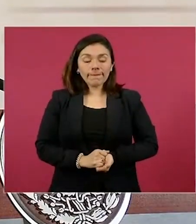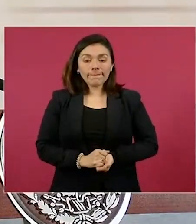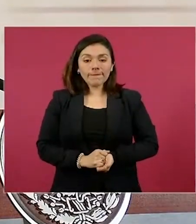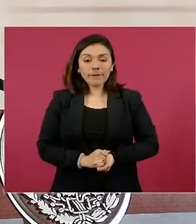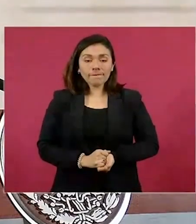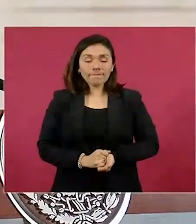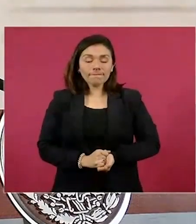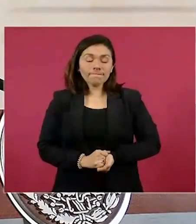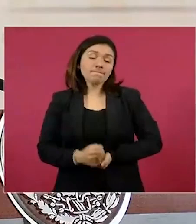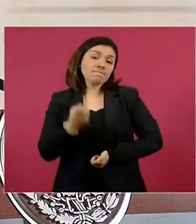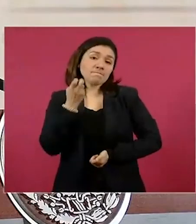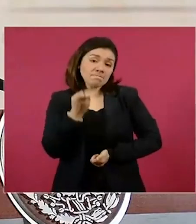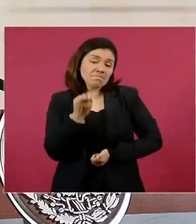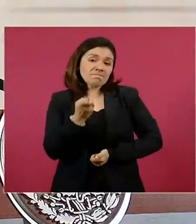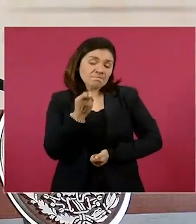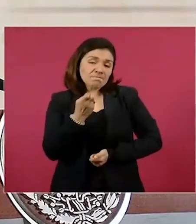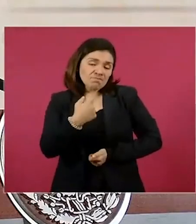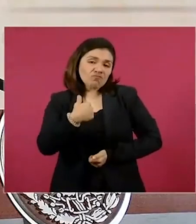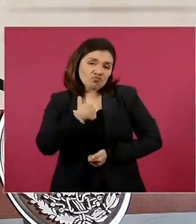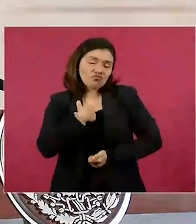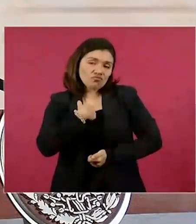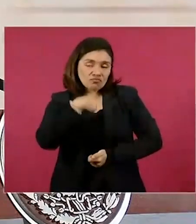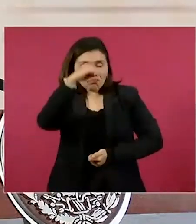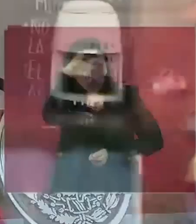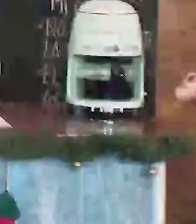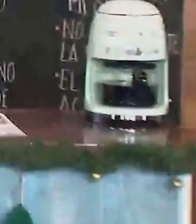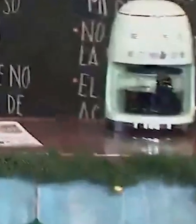Eso es lo que deseo.